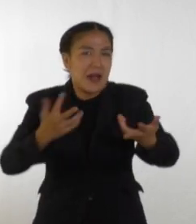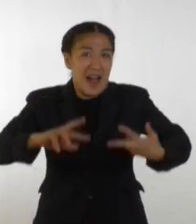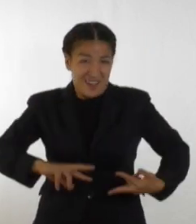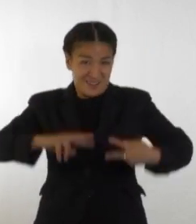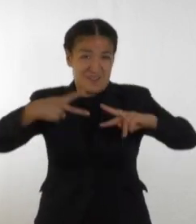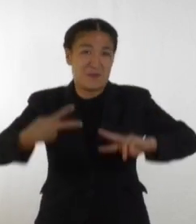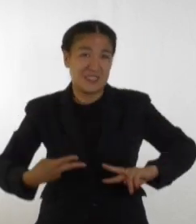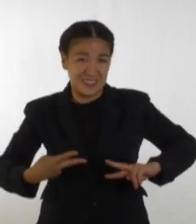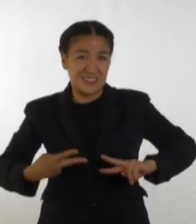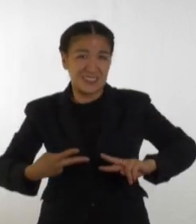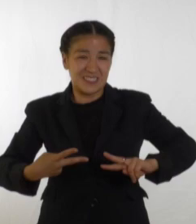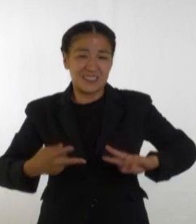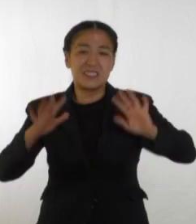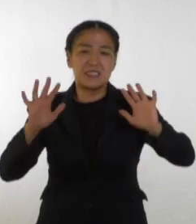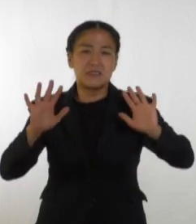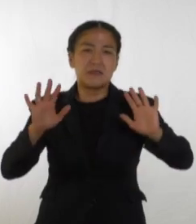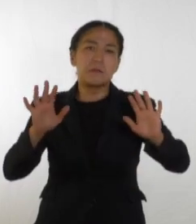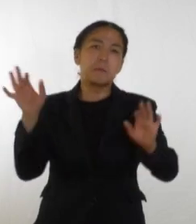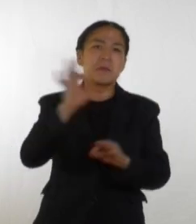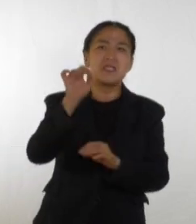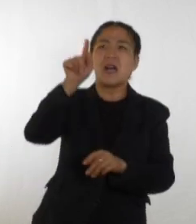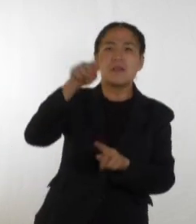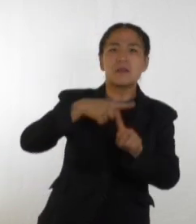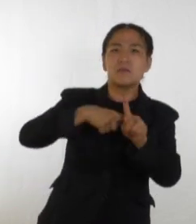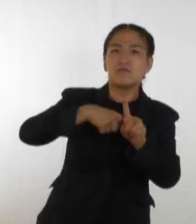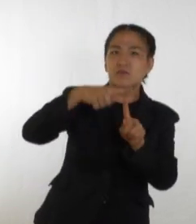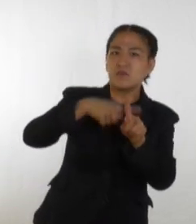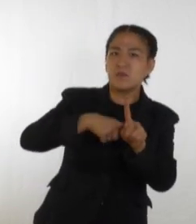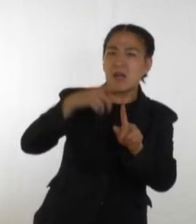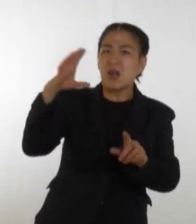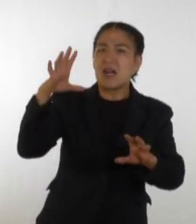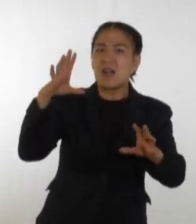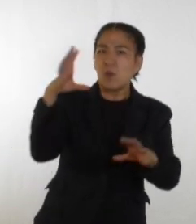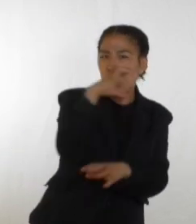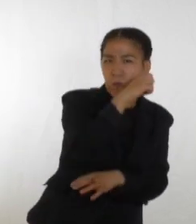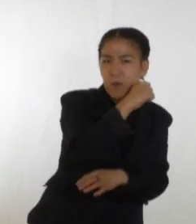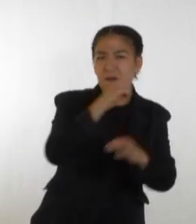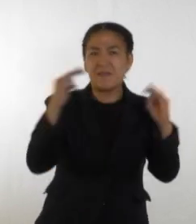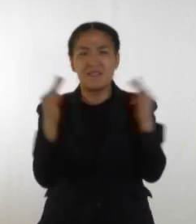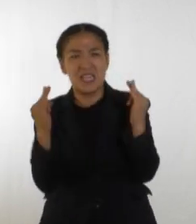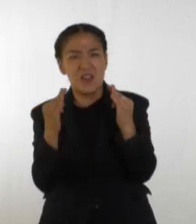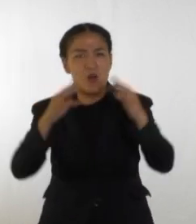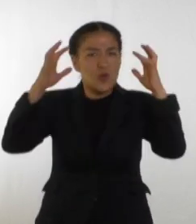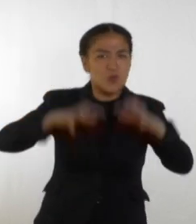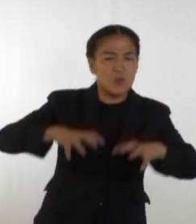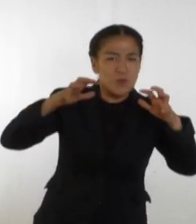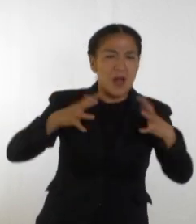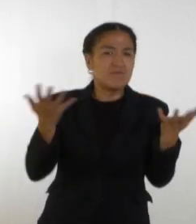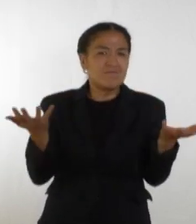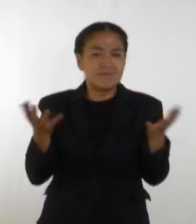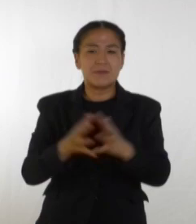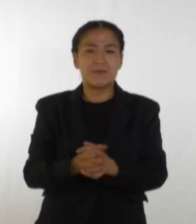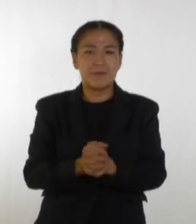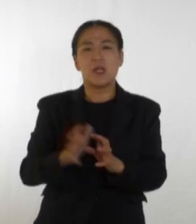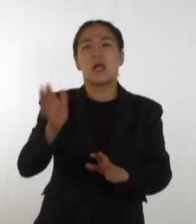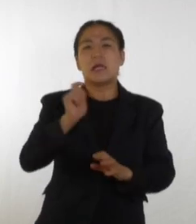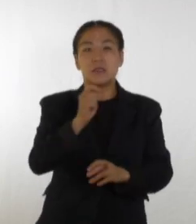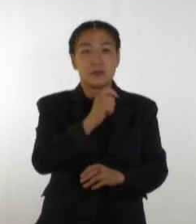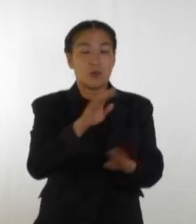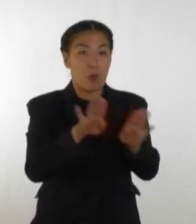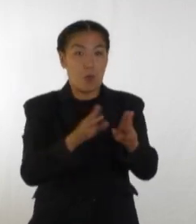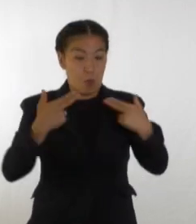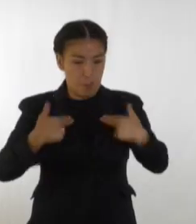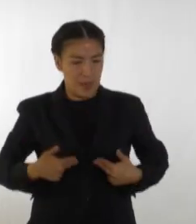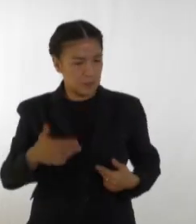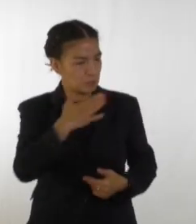opuesta? Bueno, pues está el asunto del clima. ¿Cómo? ¿De qué hablas? Sí, nosotros podemos prever